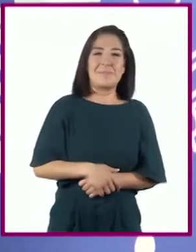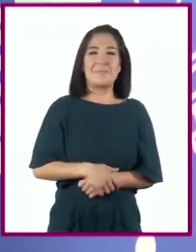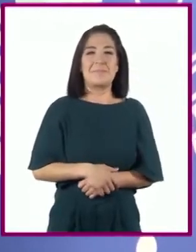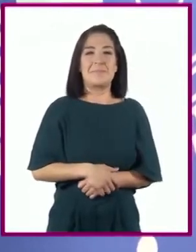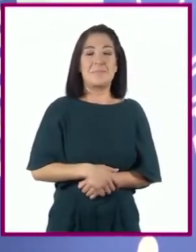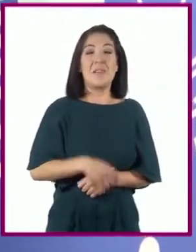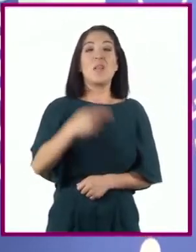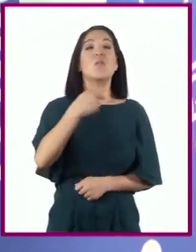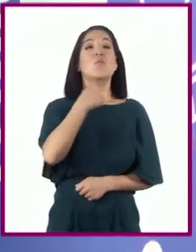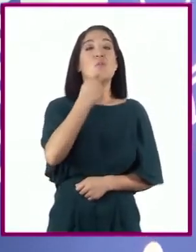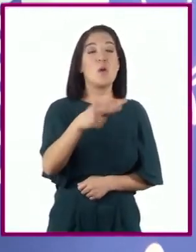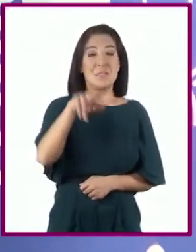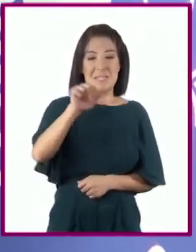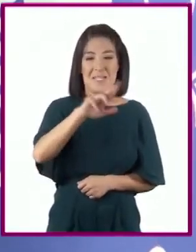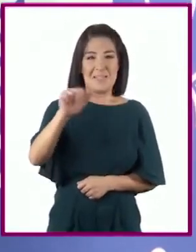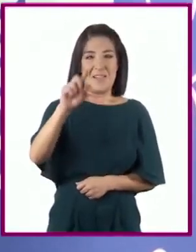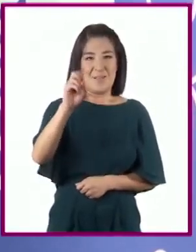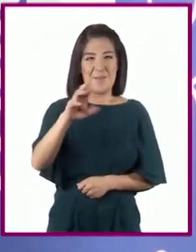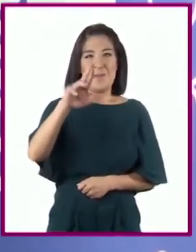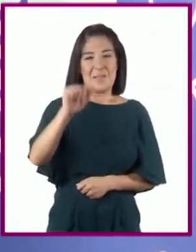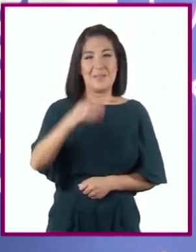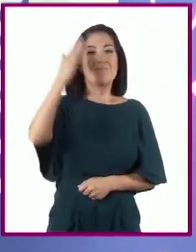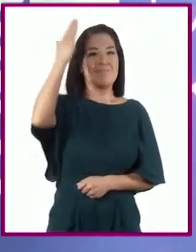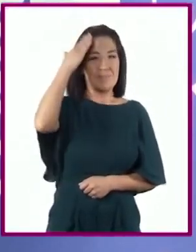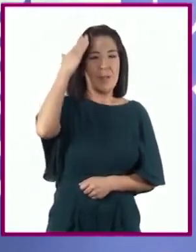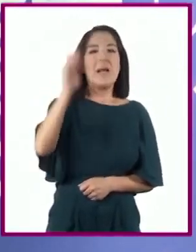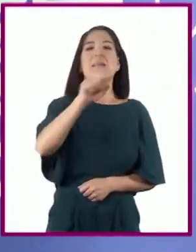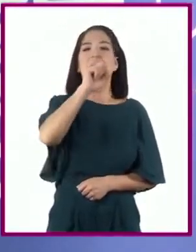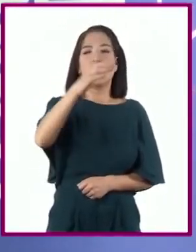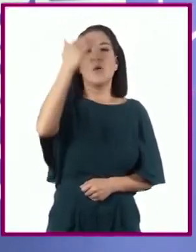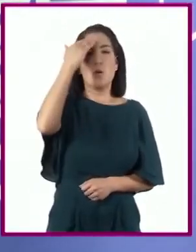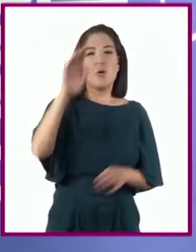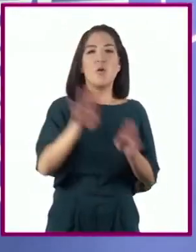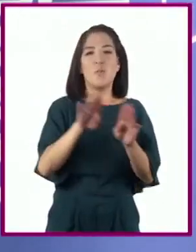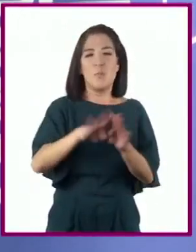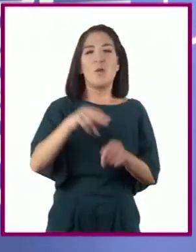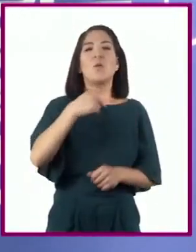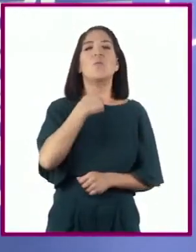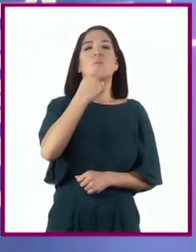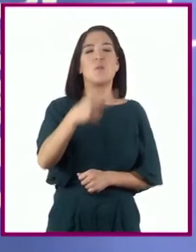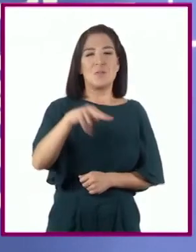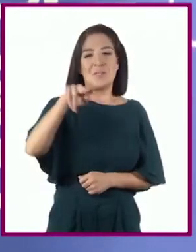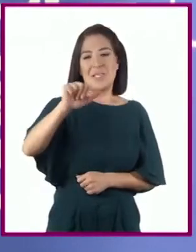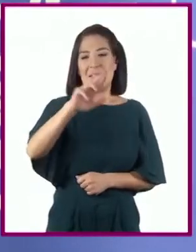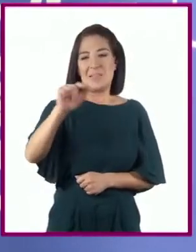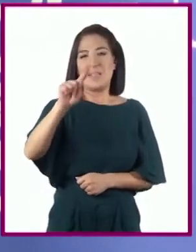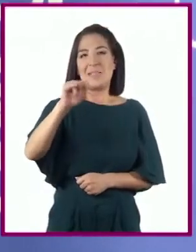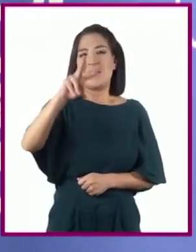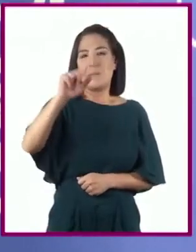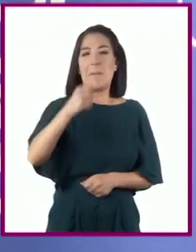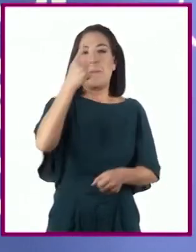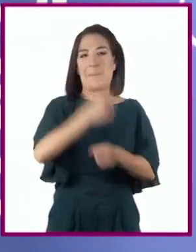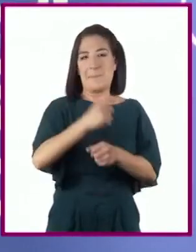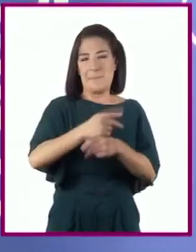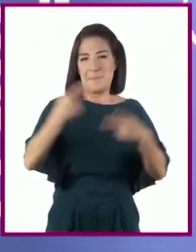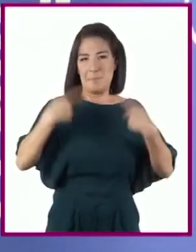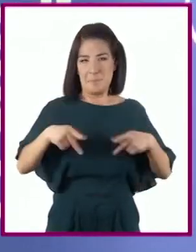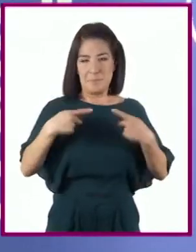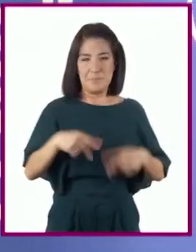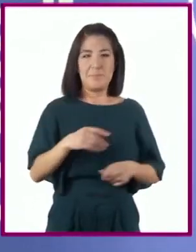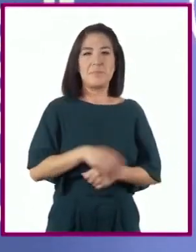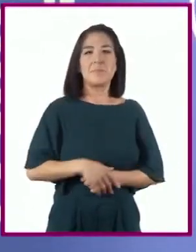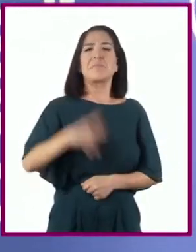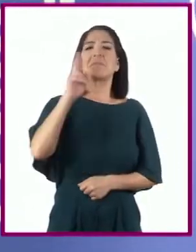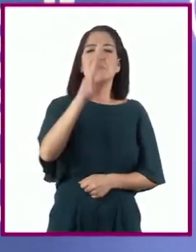La voz narradora protagonista también se conoce como voz narrativa en primera persona. Sigamos con la voz del narrador